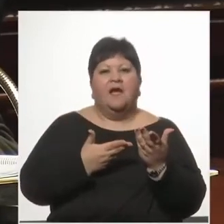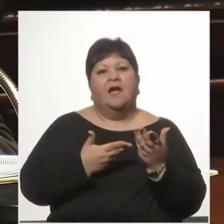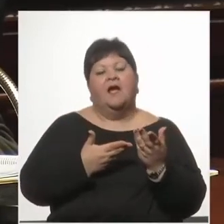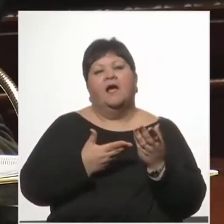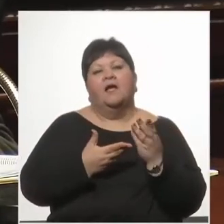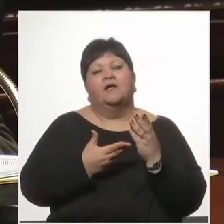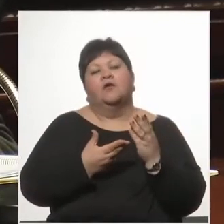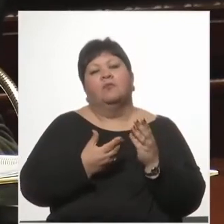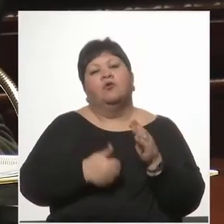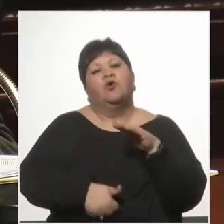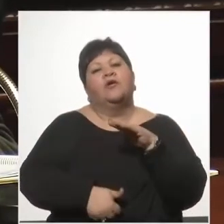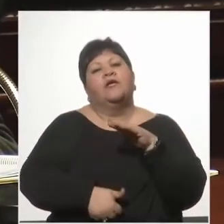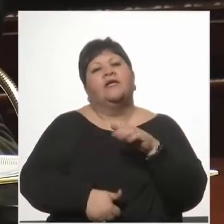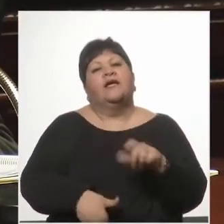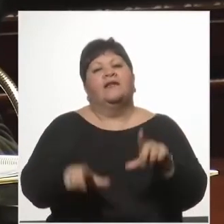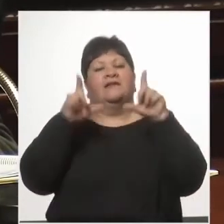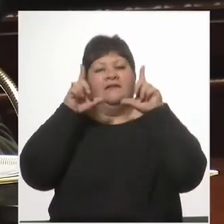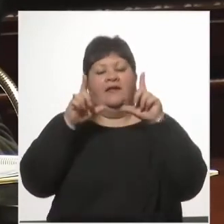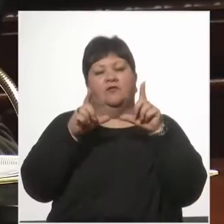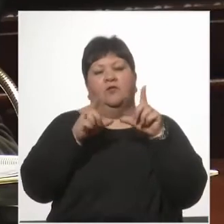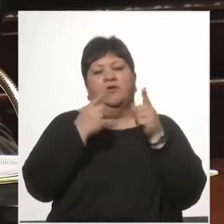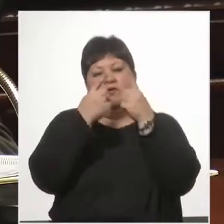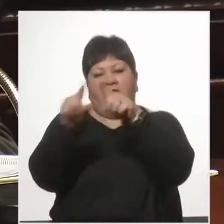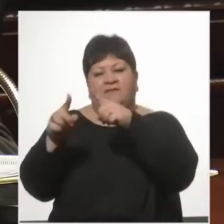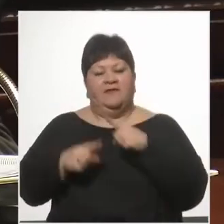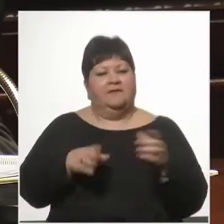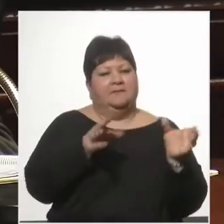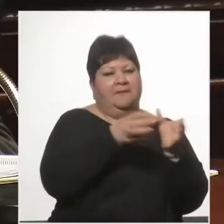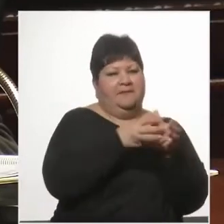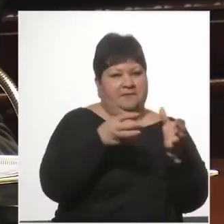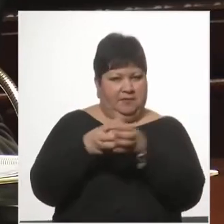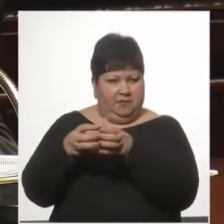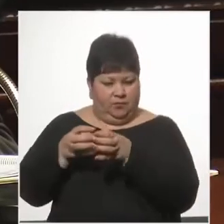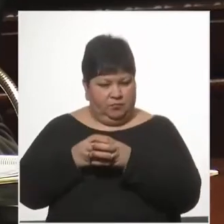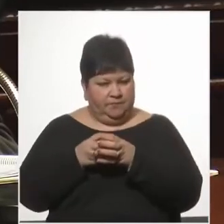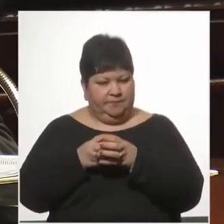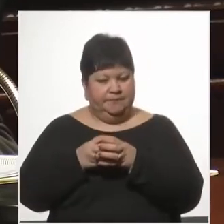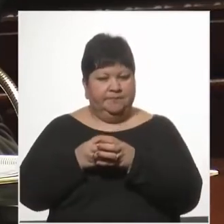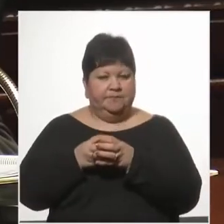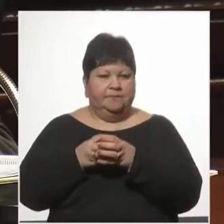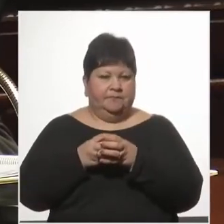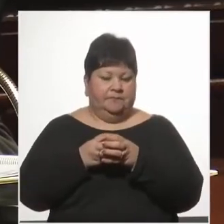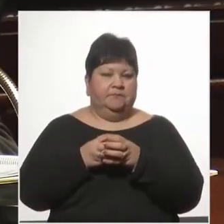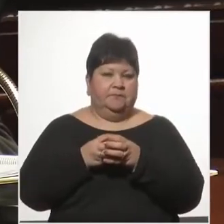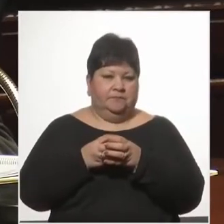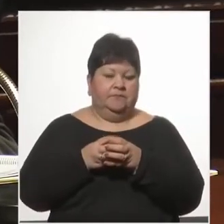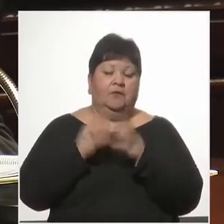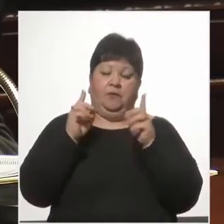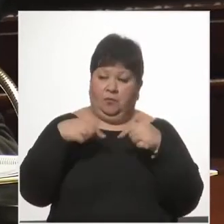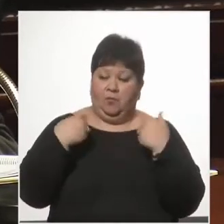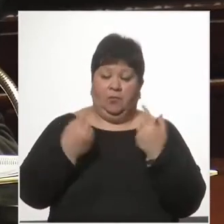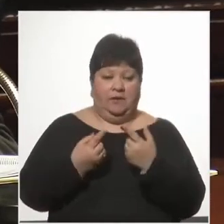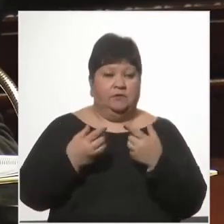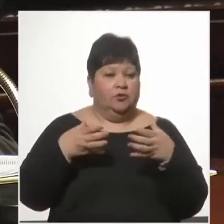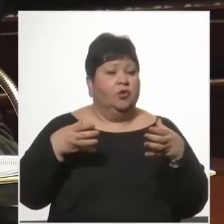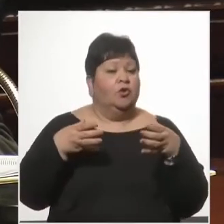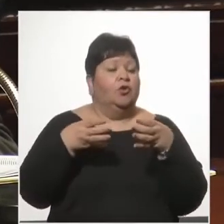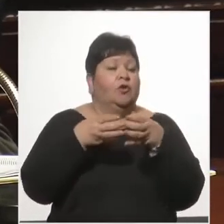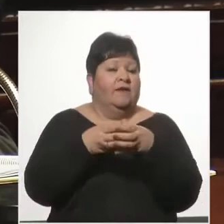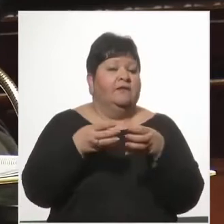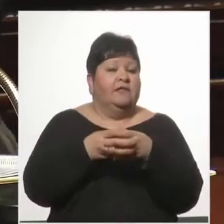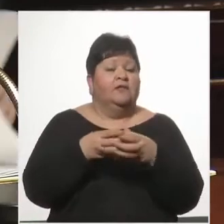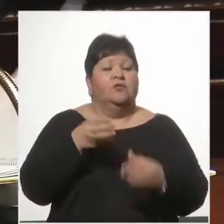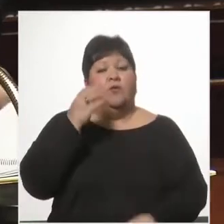ocupar como candidato en los respectivos partidos. Entre ellos, nuestro joven partido